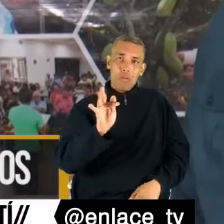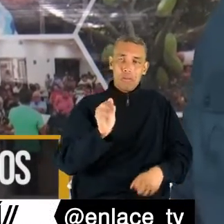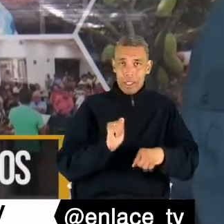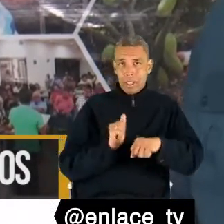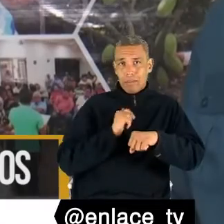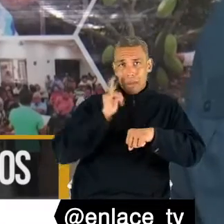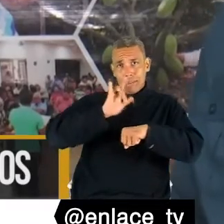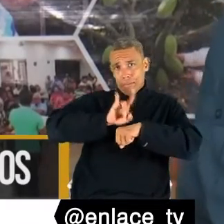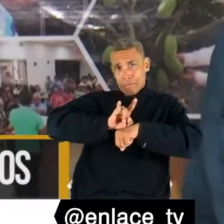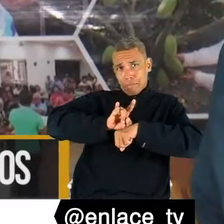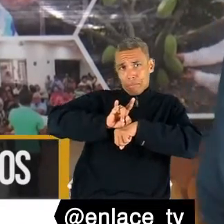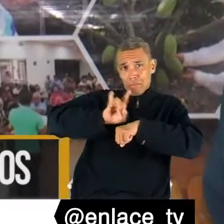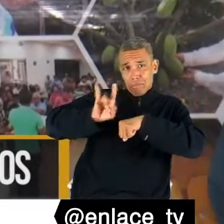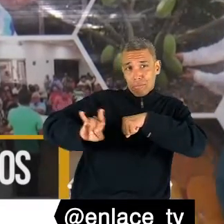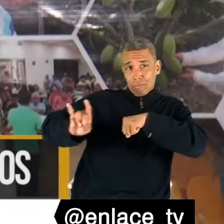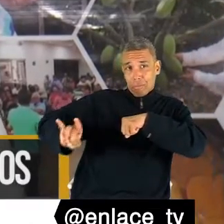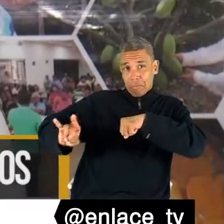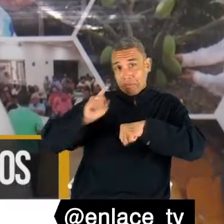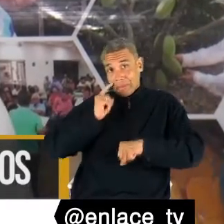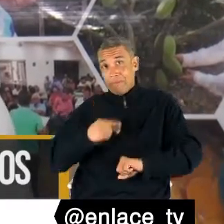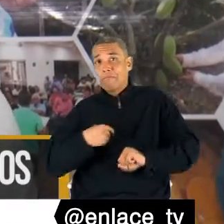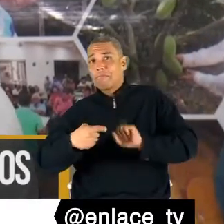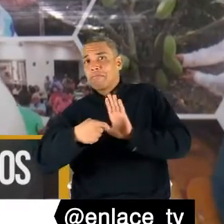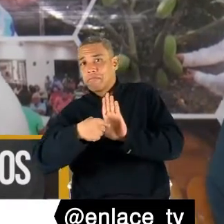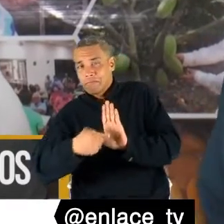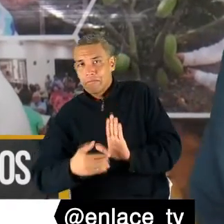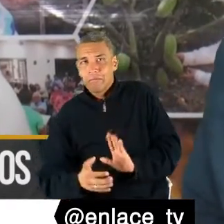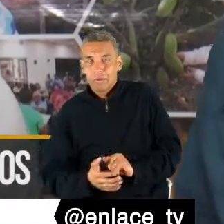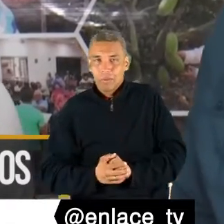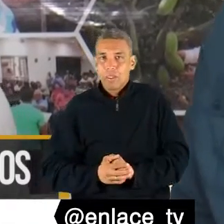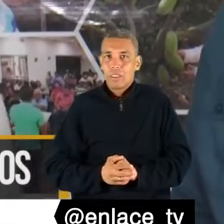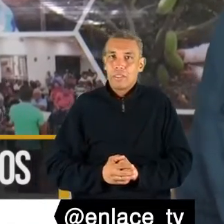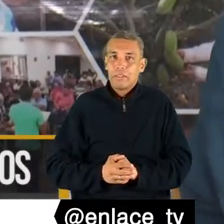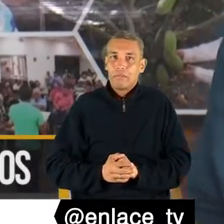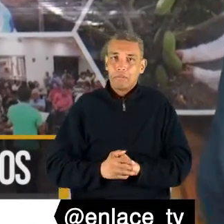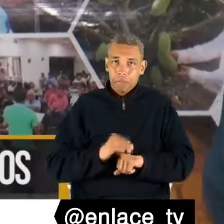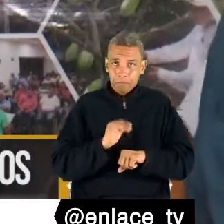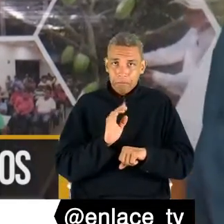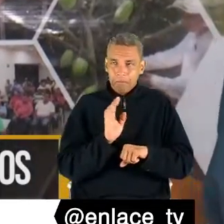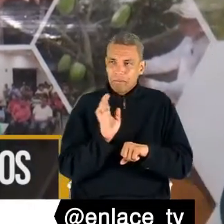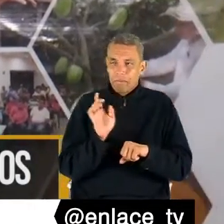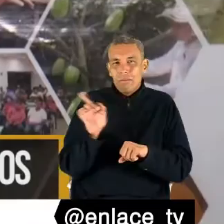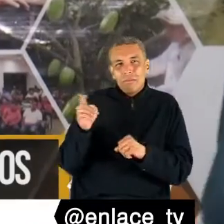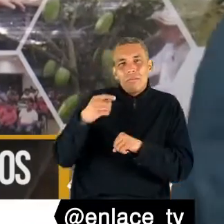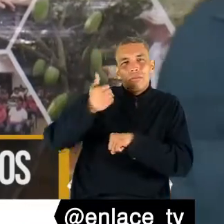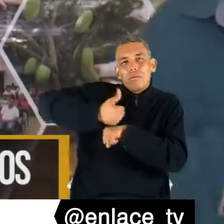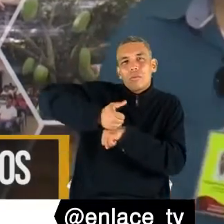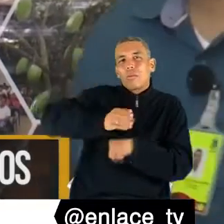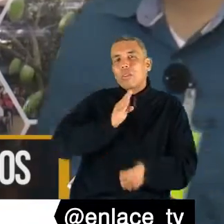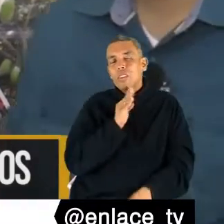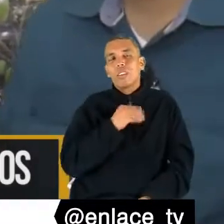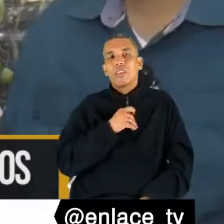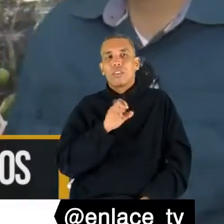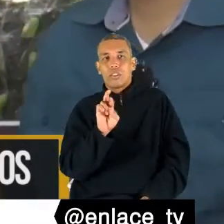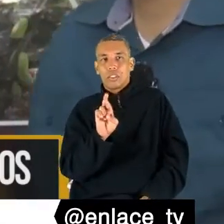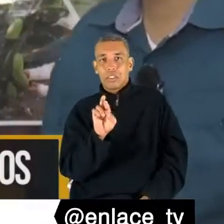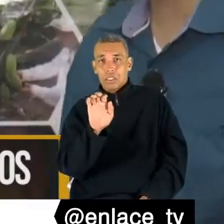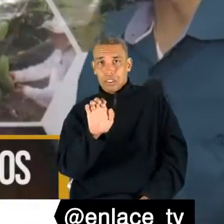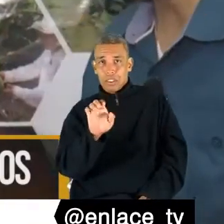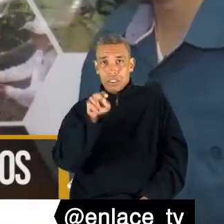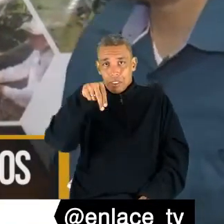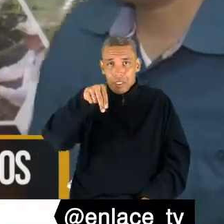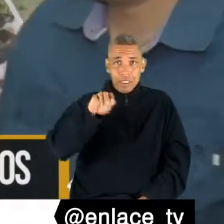Feria Agropecuaria y a esta hora me acompaña el director de UMATA, él es René Dávila. Cordial saludo para usted y bueno,